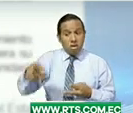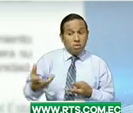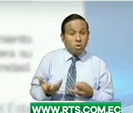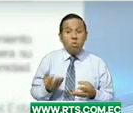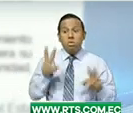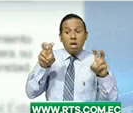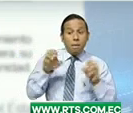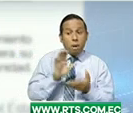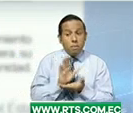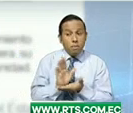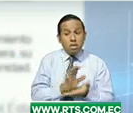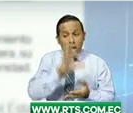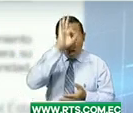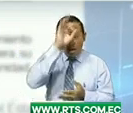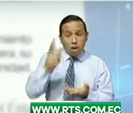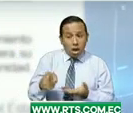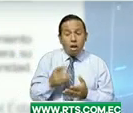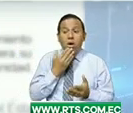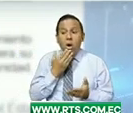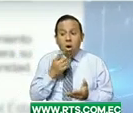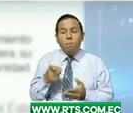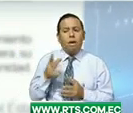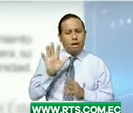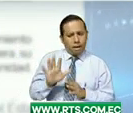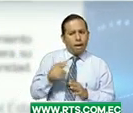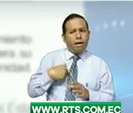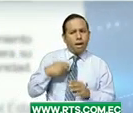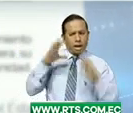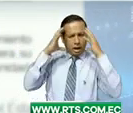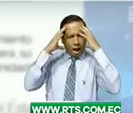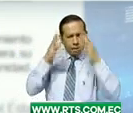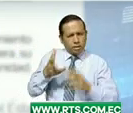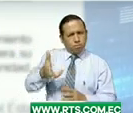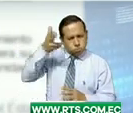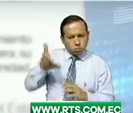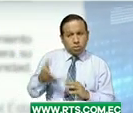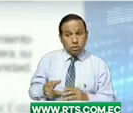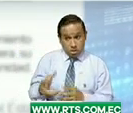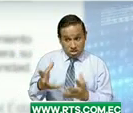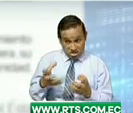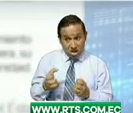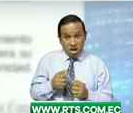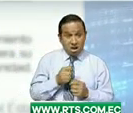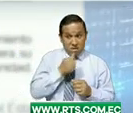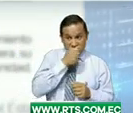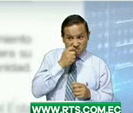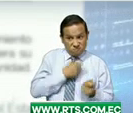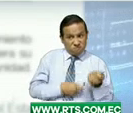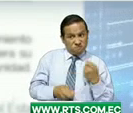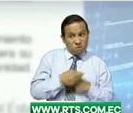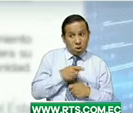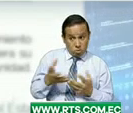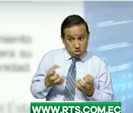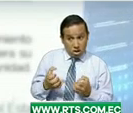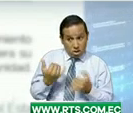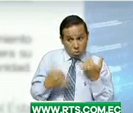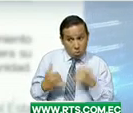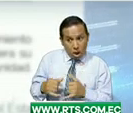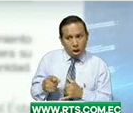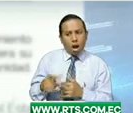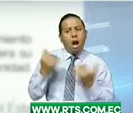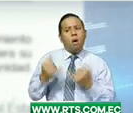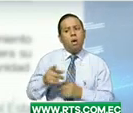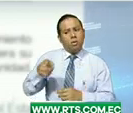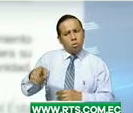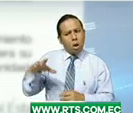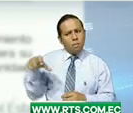hospitales y en la apelación. Ya sabes, te vamos a reventar la cabeza. ¿Quieres jugar con la mafia? La mafia te va a demostrar que con la mafia